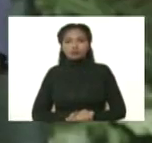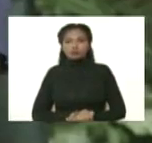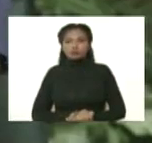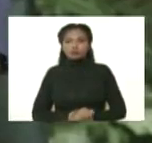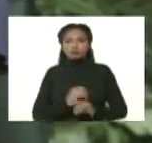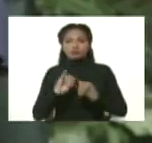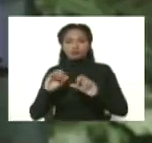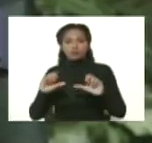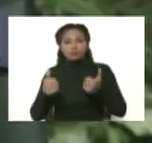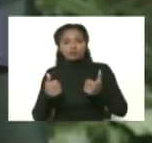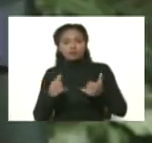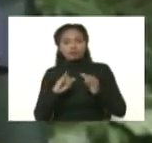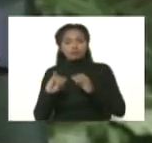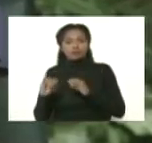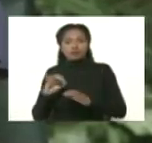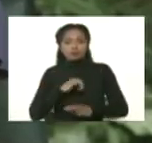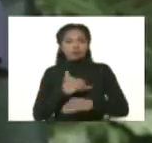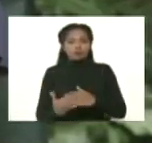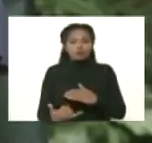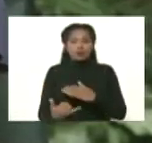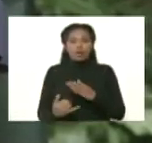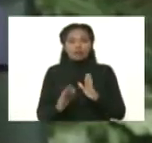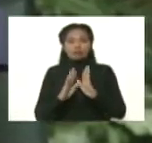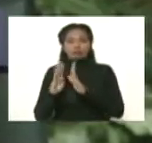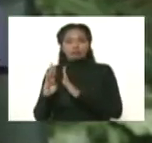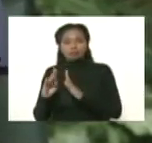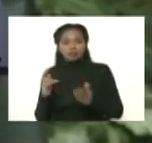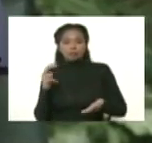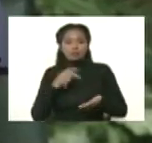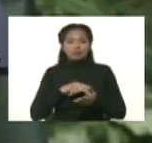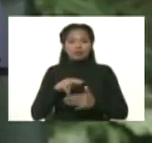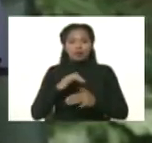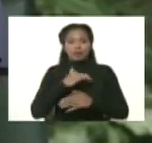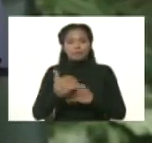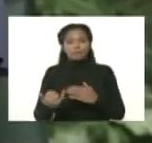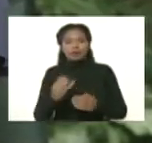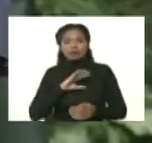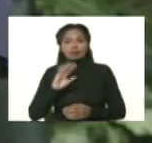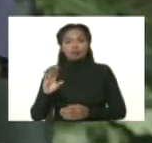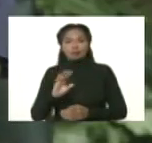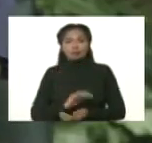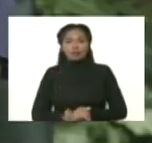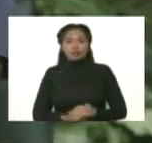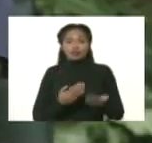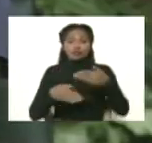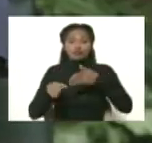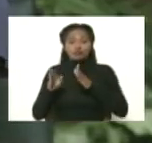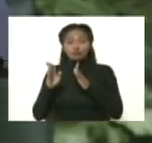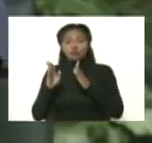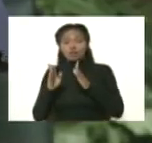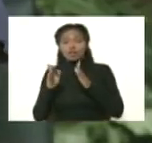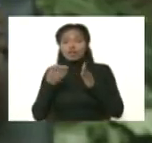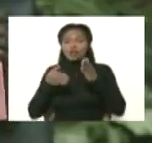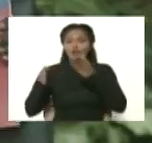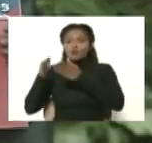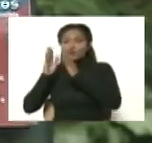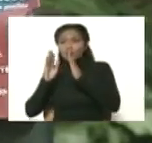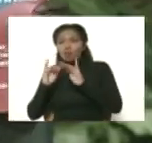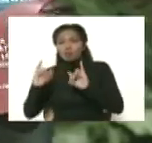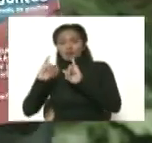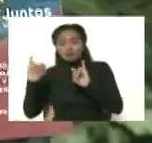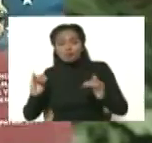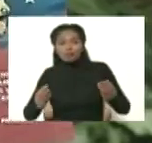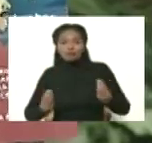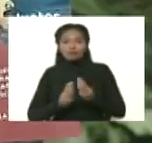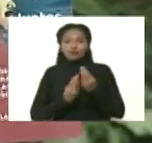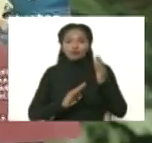Con esto arranca nuestro plan del decenio y está montado en el plan de la patria para construirlo y desarrollarlo